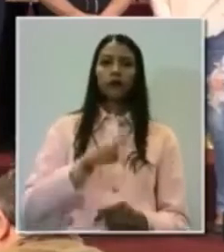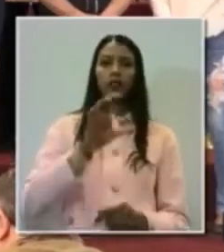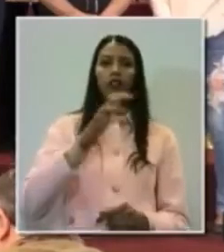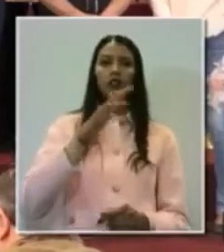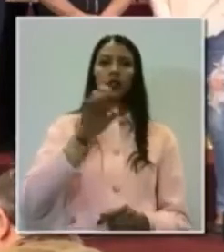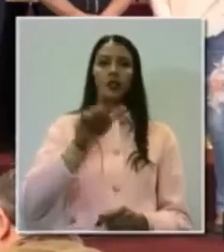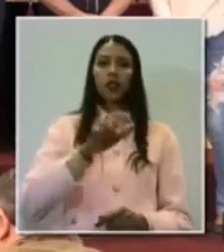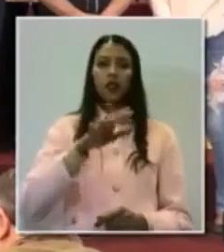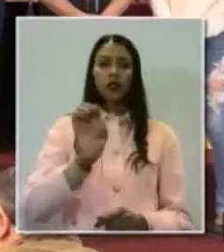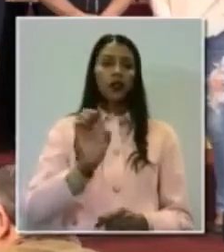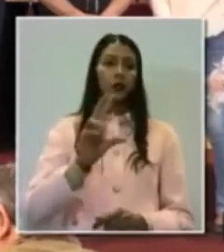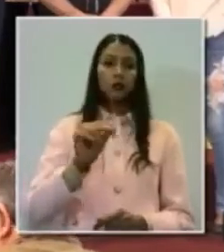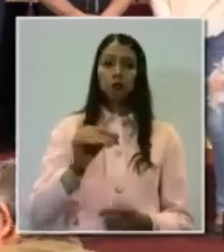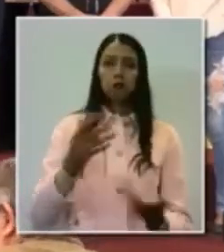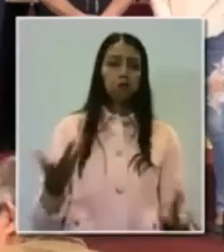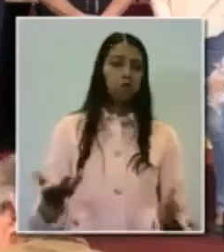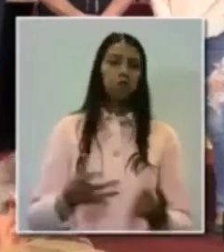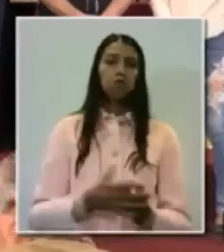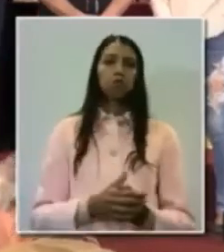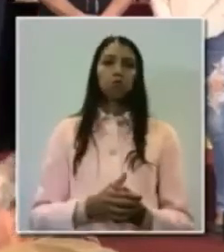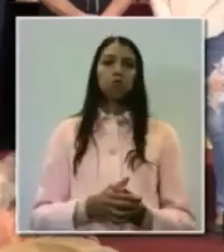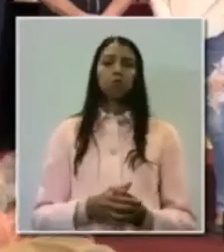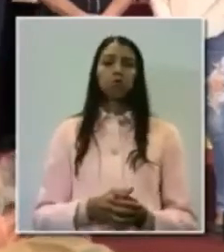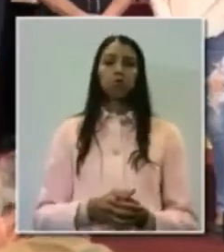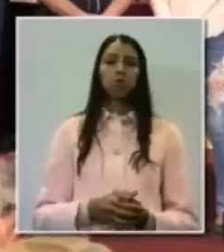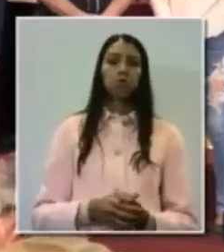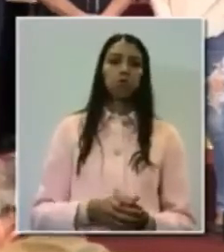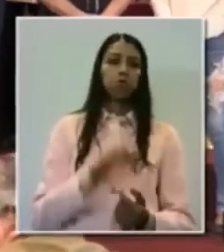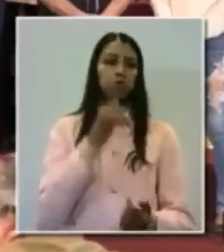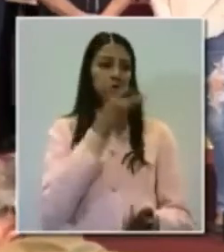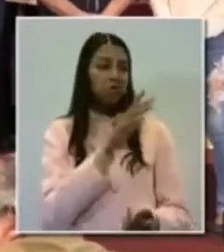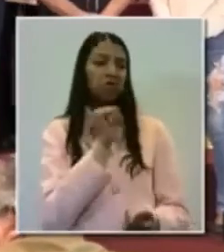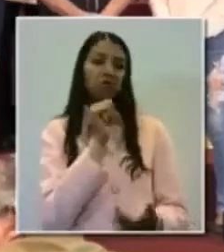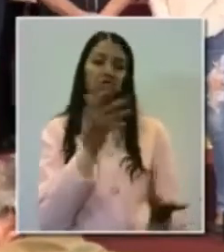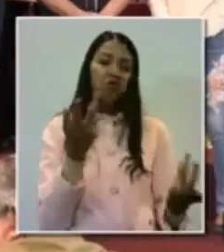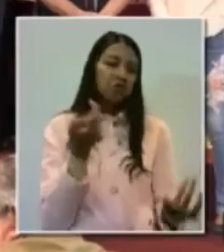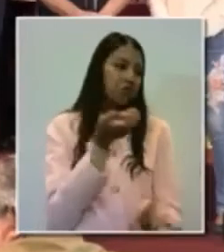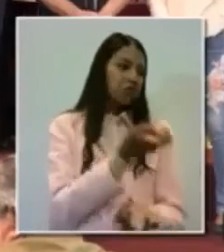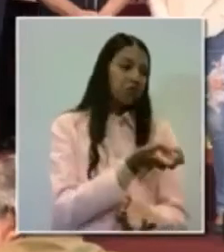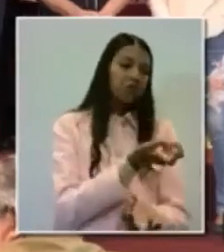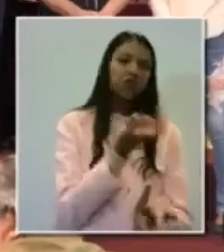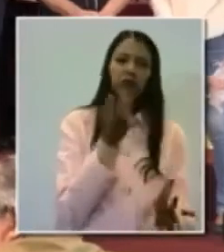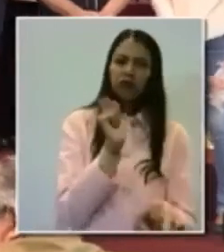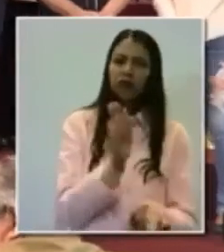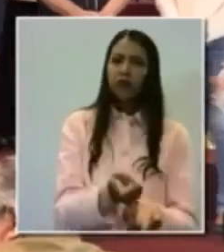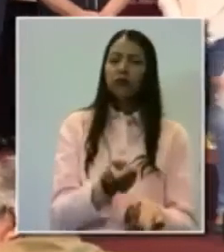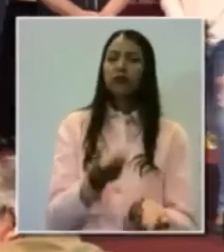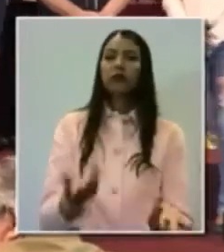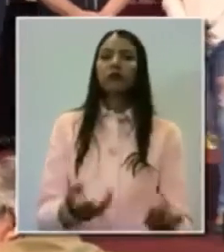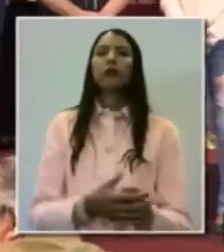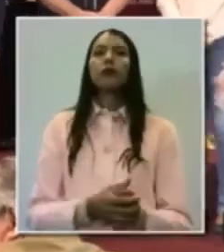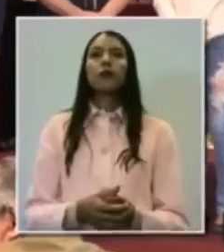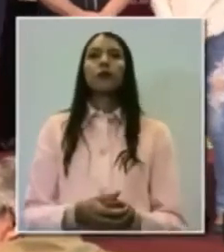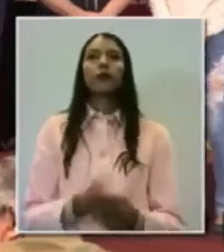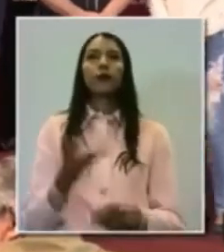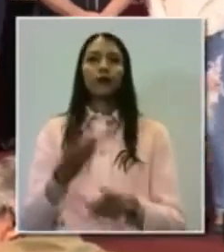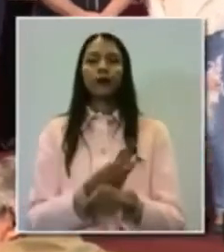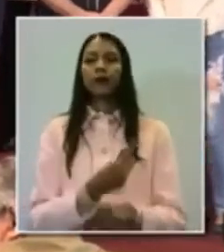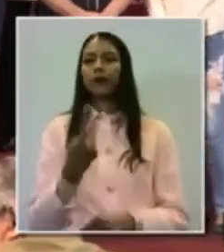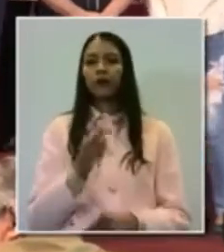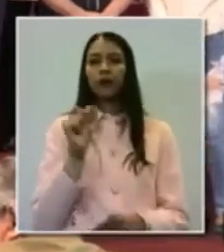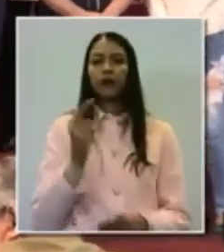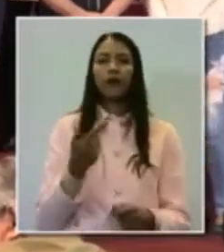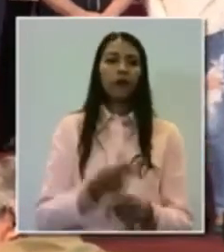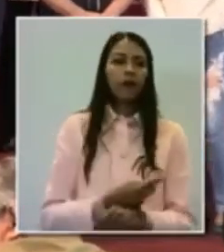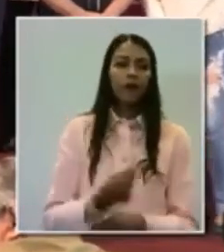han sido cobrados, no han sido reclamados. Eso nos habla de que entonces ahí está pasando algo,